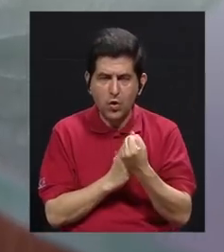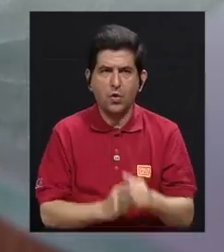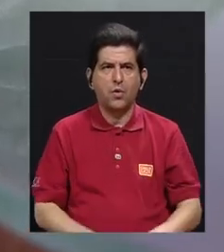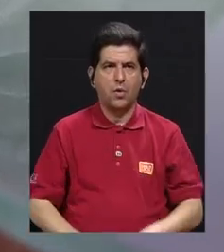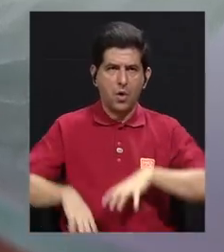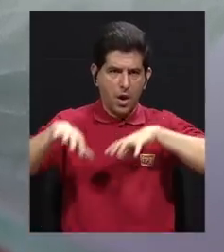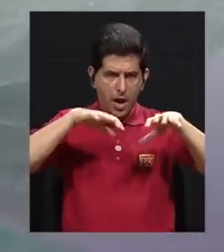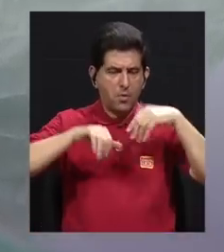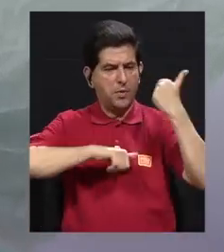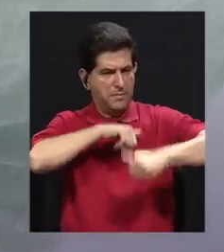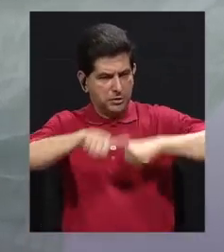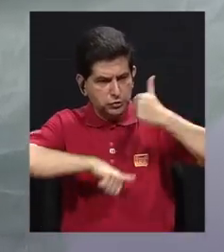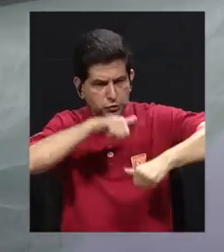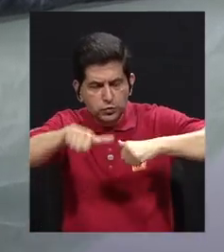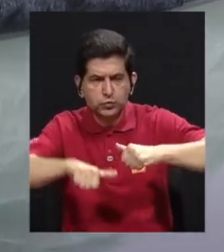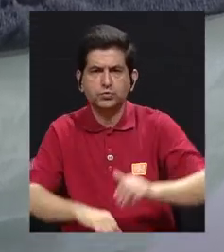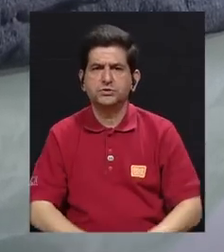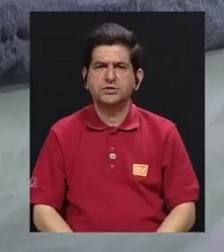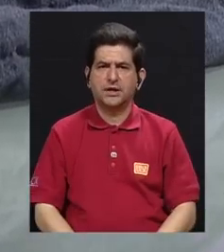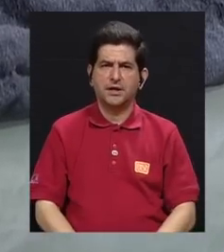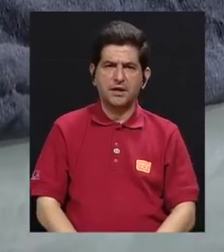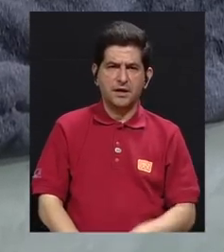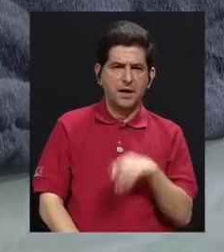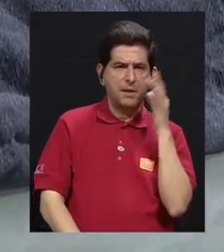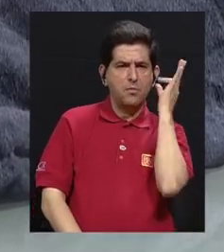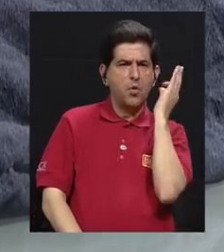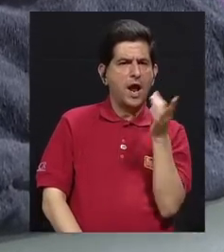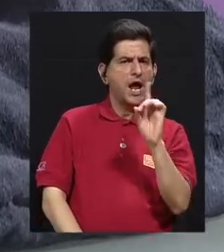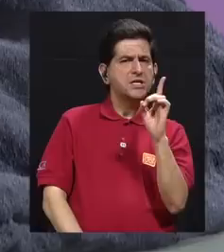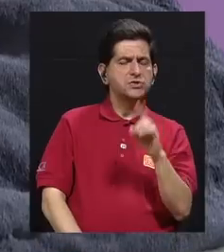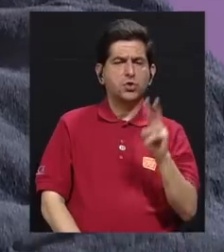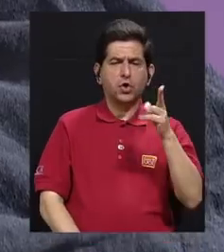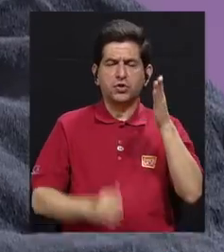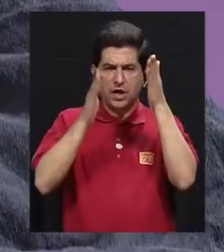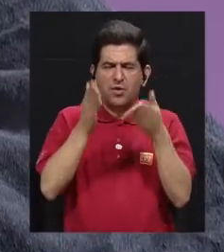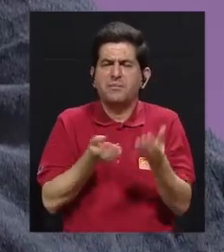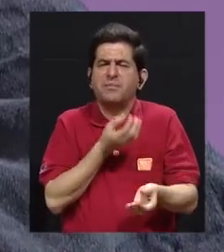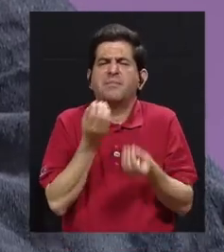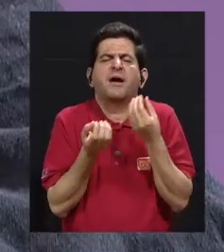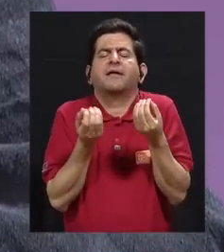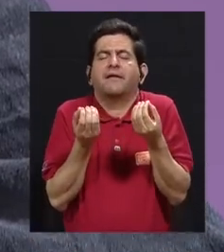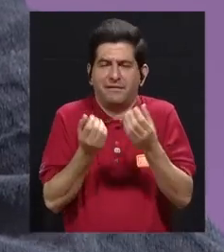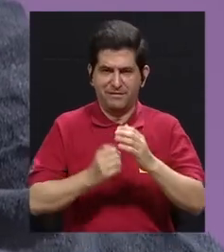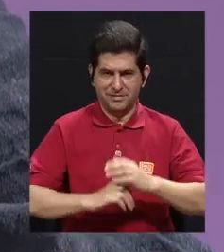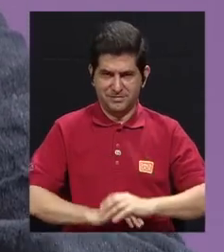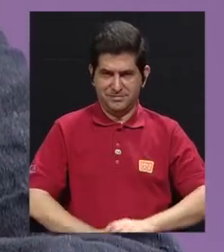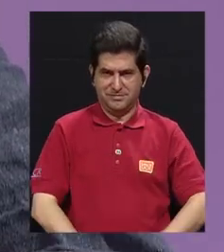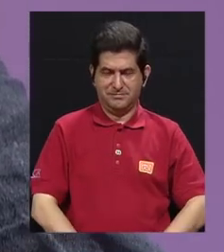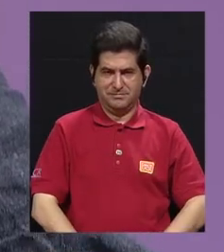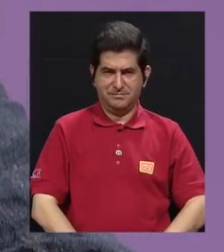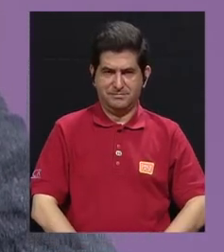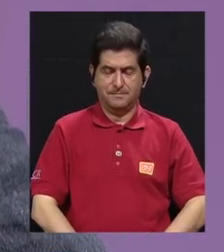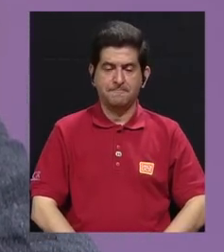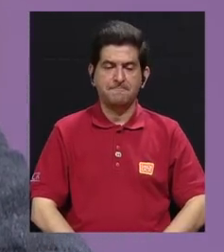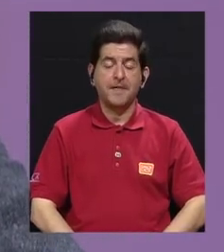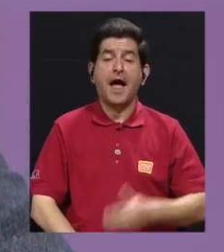de eso, en el movimiento y en las luchas, ¿dónde están las mujeres, las compañeras?